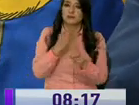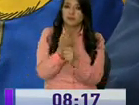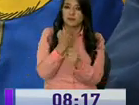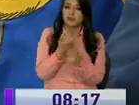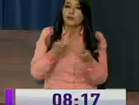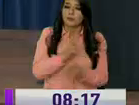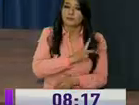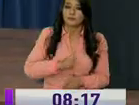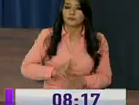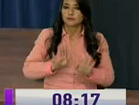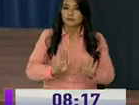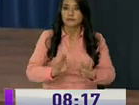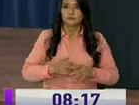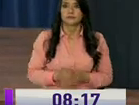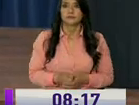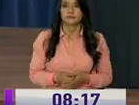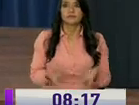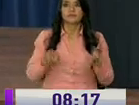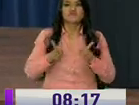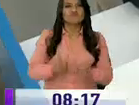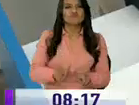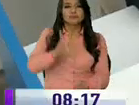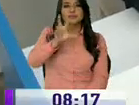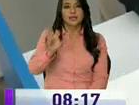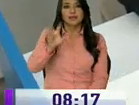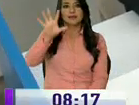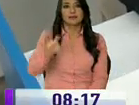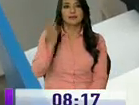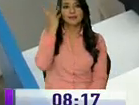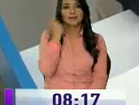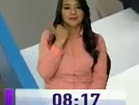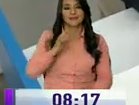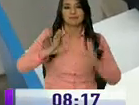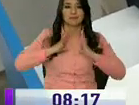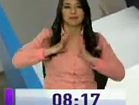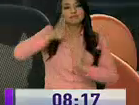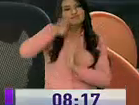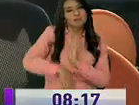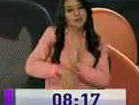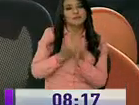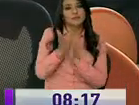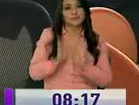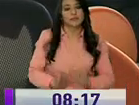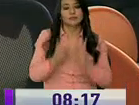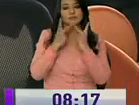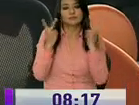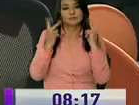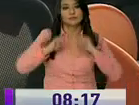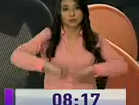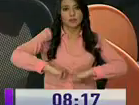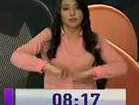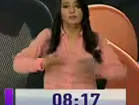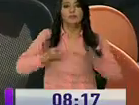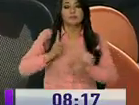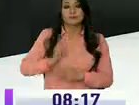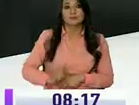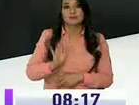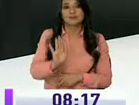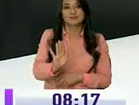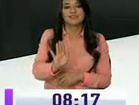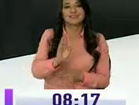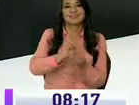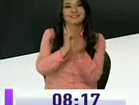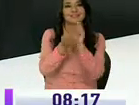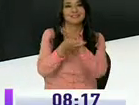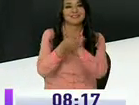vida personal. También se refirió a la reducción de 30 a 15 días de vacaciones para los servidores públicos. Detalló que para ellos se deberá